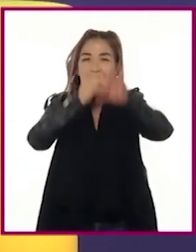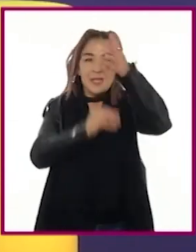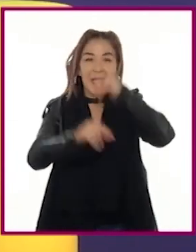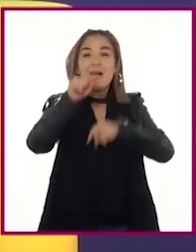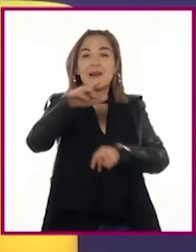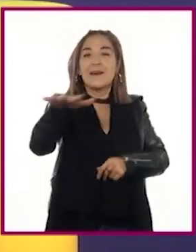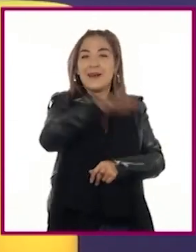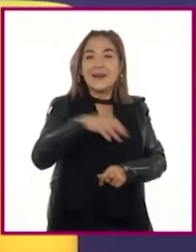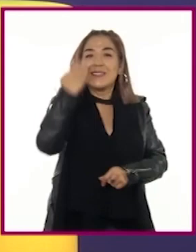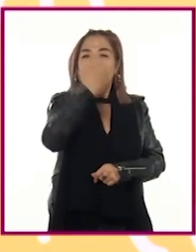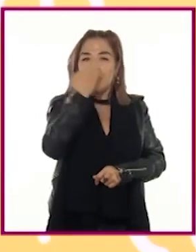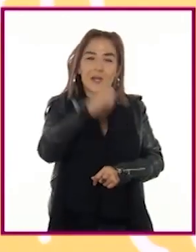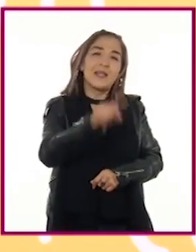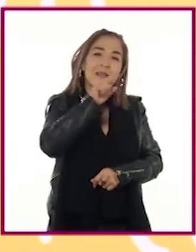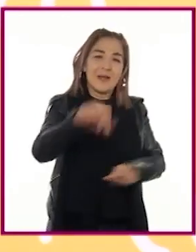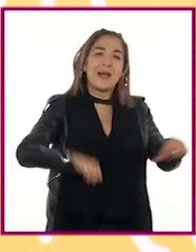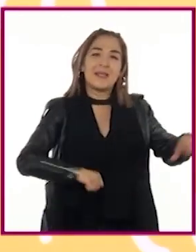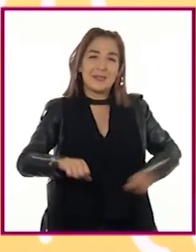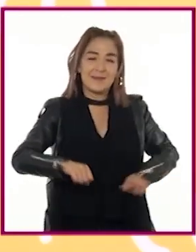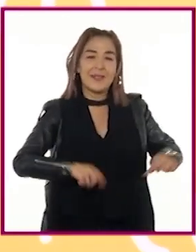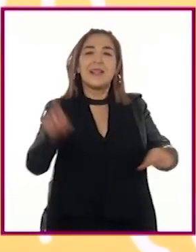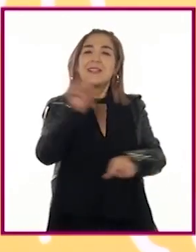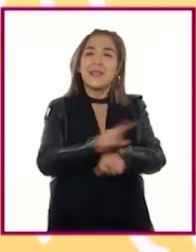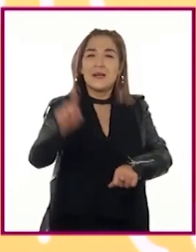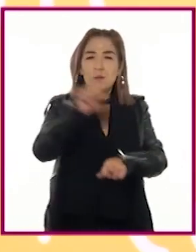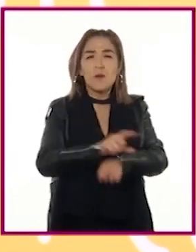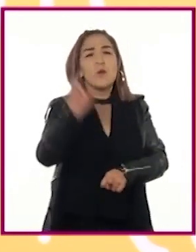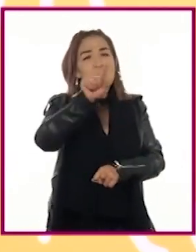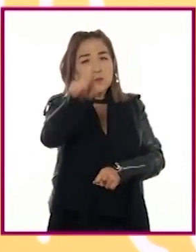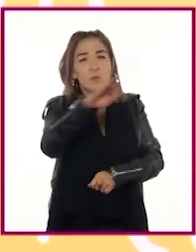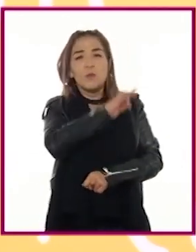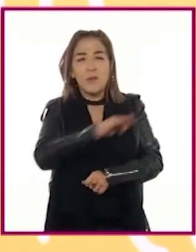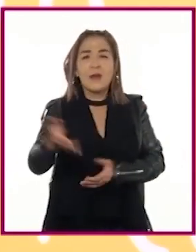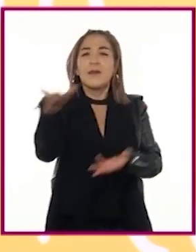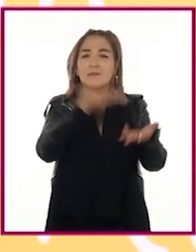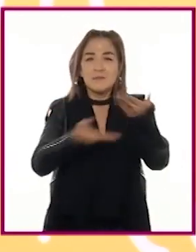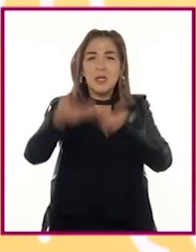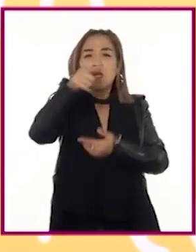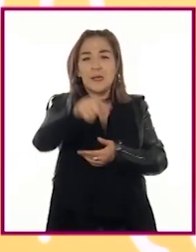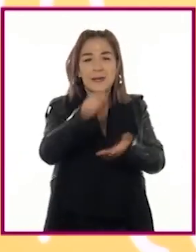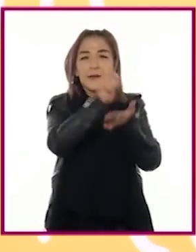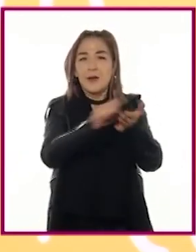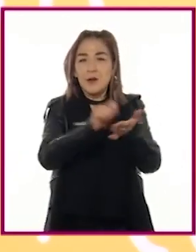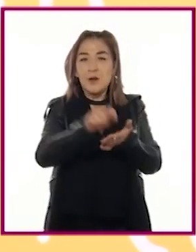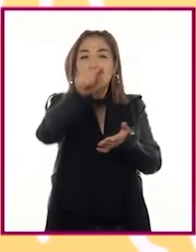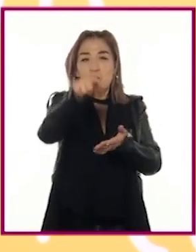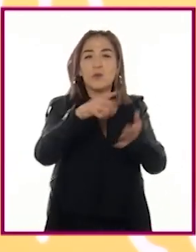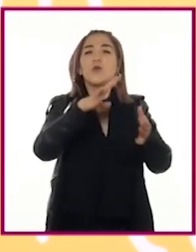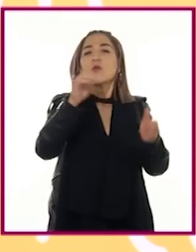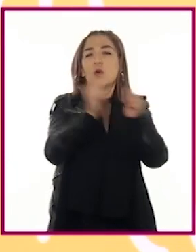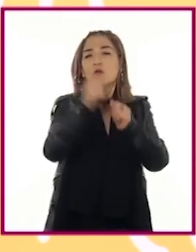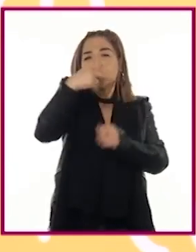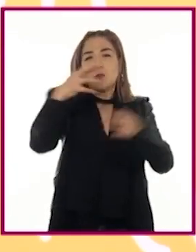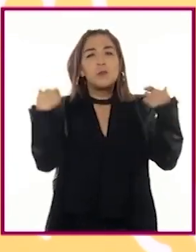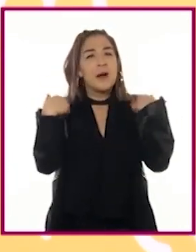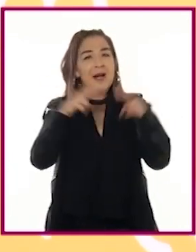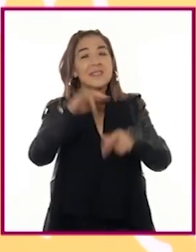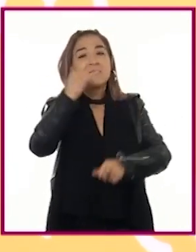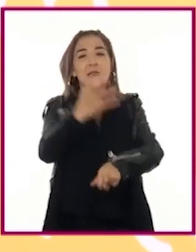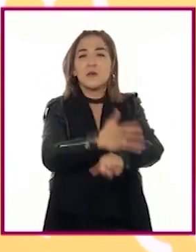del entorno cotidiano. Siempre que les sea posible, compartan las anotaciones con sus compañeros y su maestra o